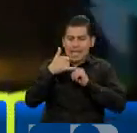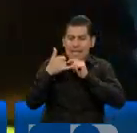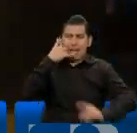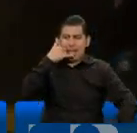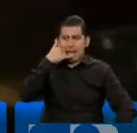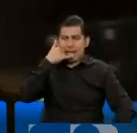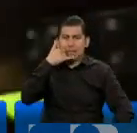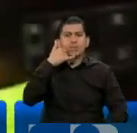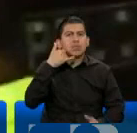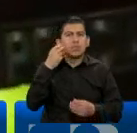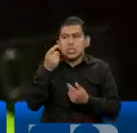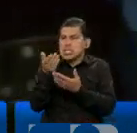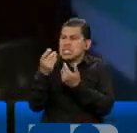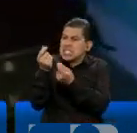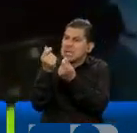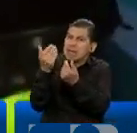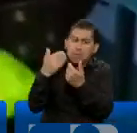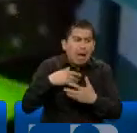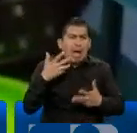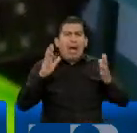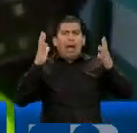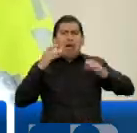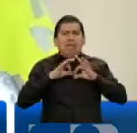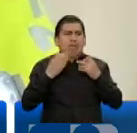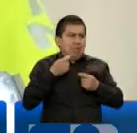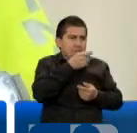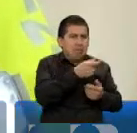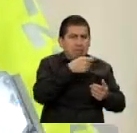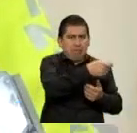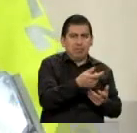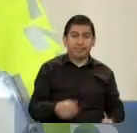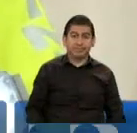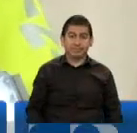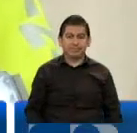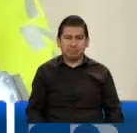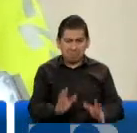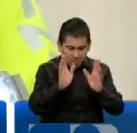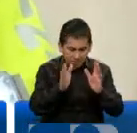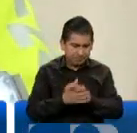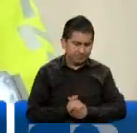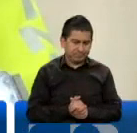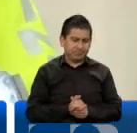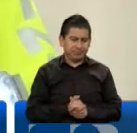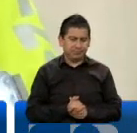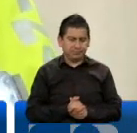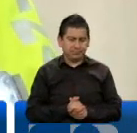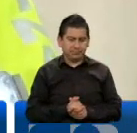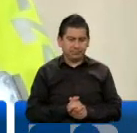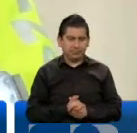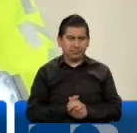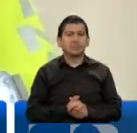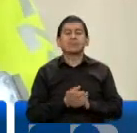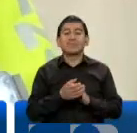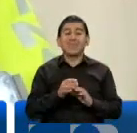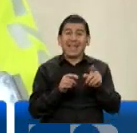ciudadanos. Esta modalidad de crimen sumó casos durante este tiempo en el país. Delitos específicamente relacionados con